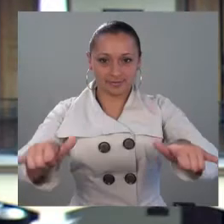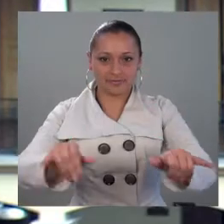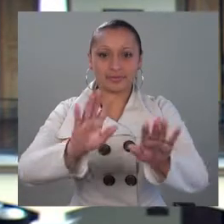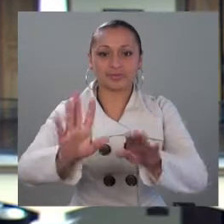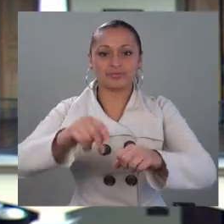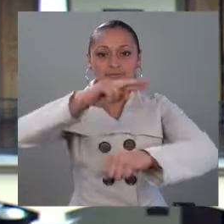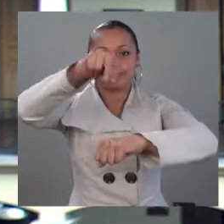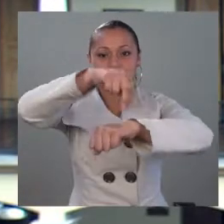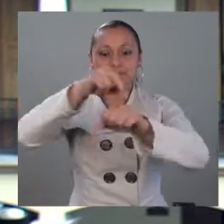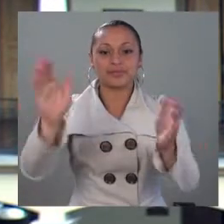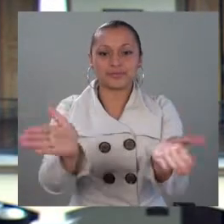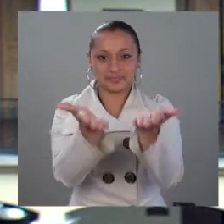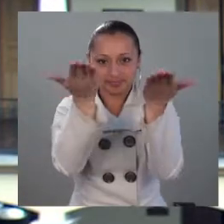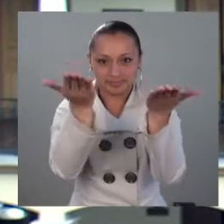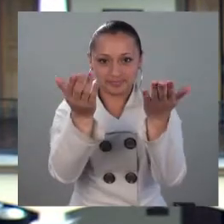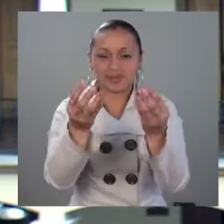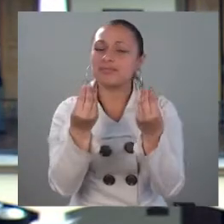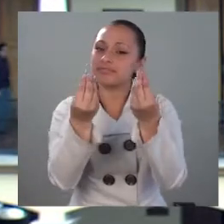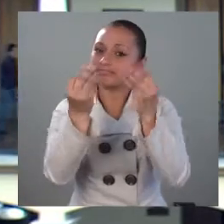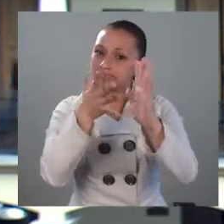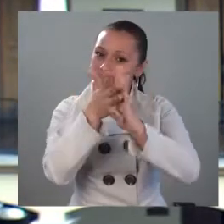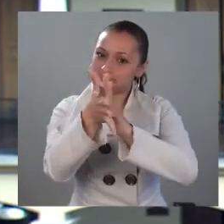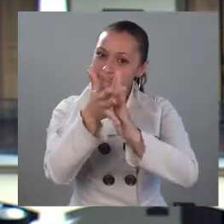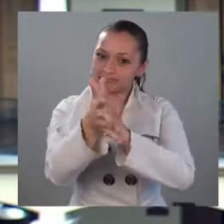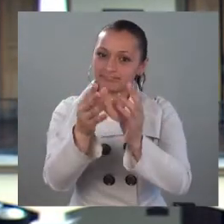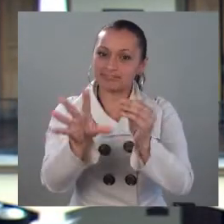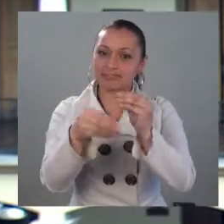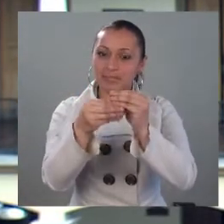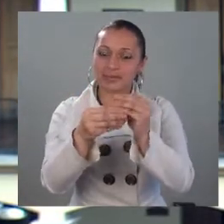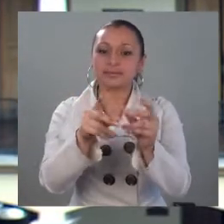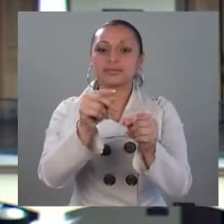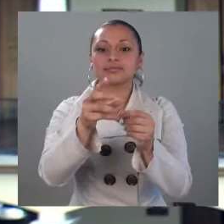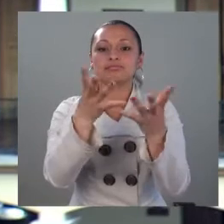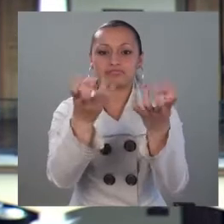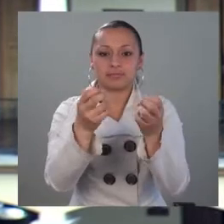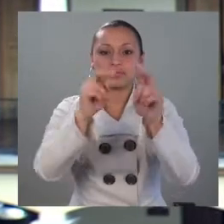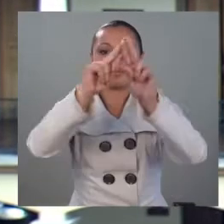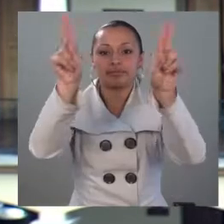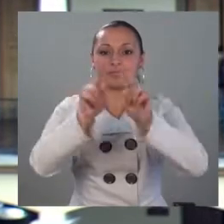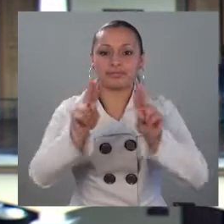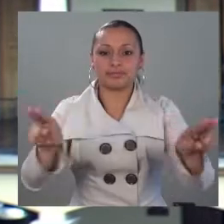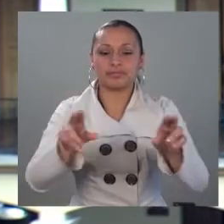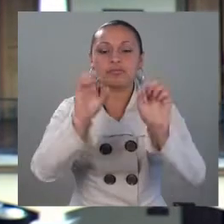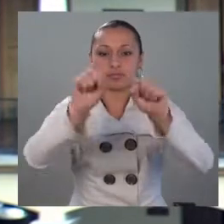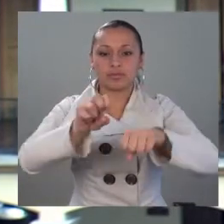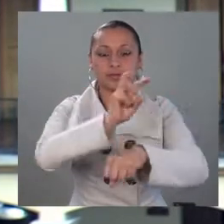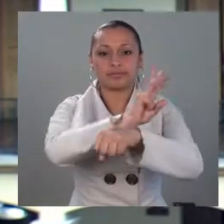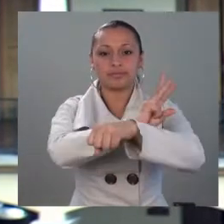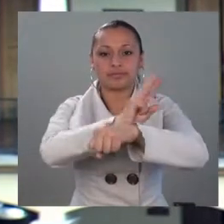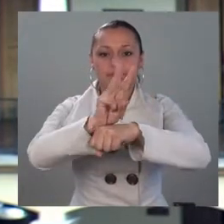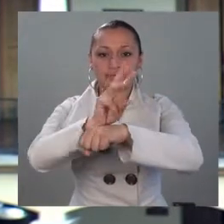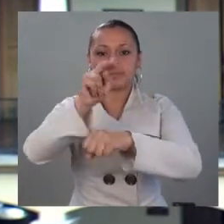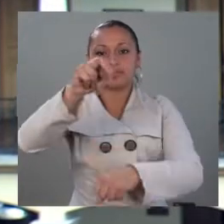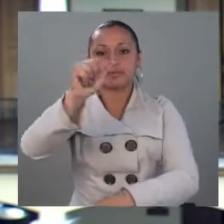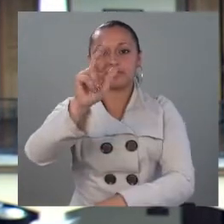Hemos llegado al final de una emisión más de Nariño Mejor. Para mayor información, los invitamos a visitar nuestra página web